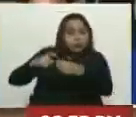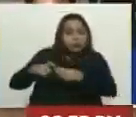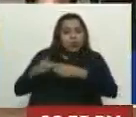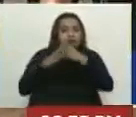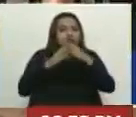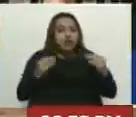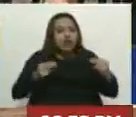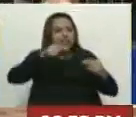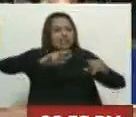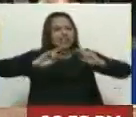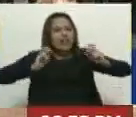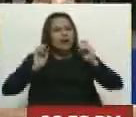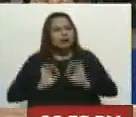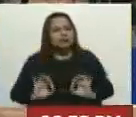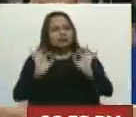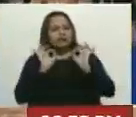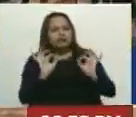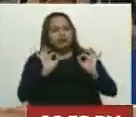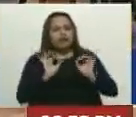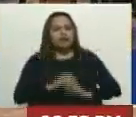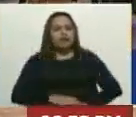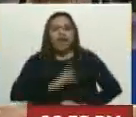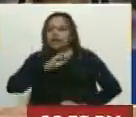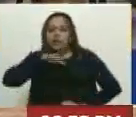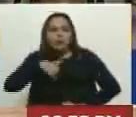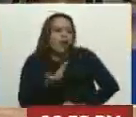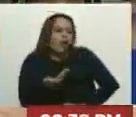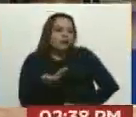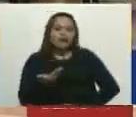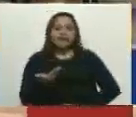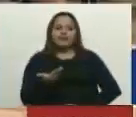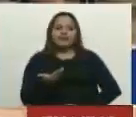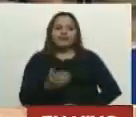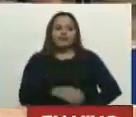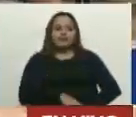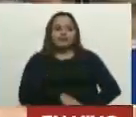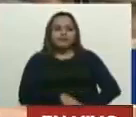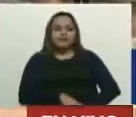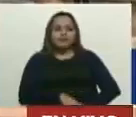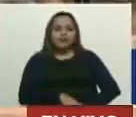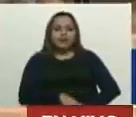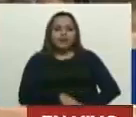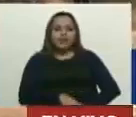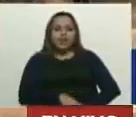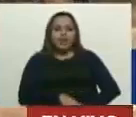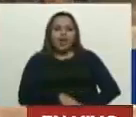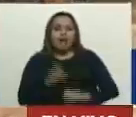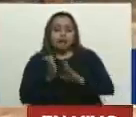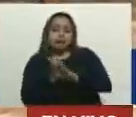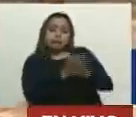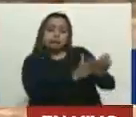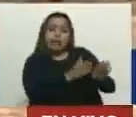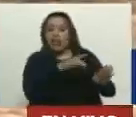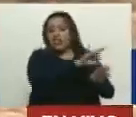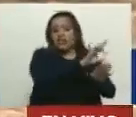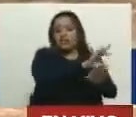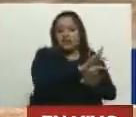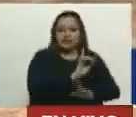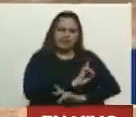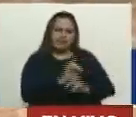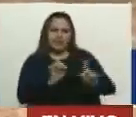este tema en particular, no podemos estar haciendo ningún tipo, ahora sí, de discriminaciones adicionales, como el